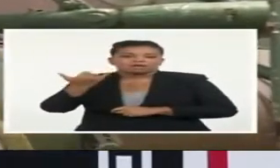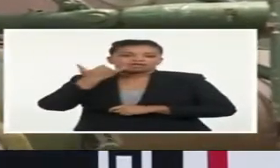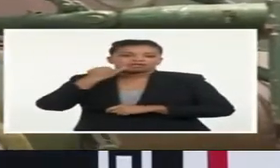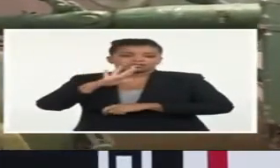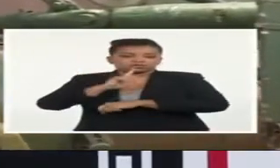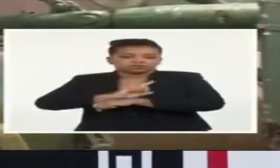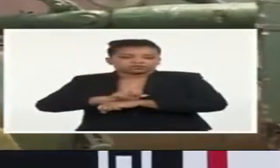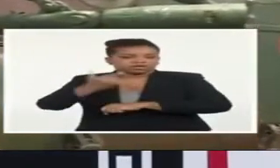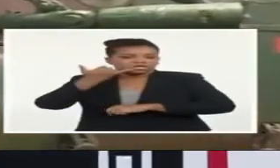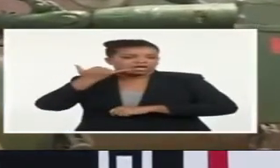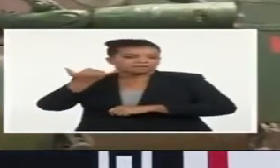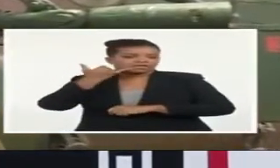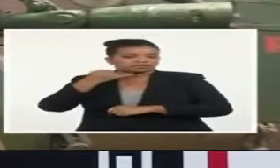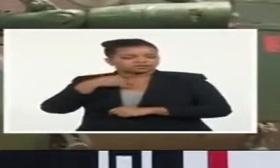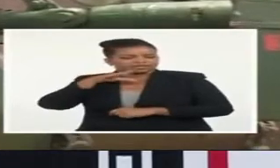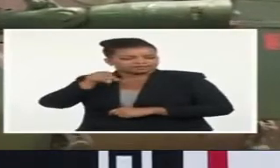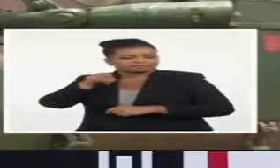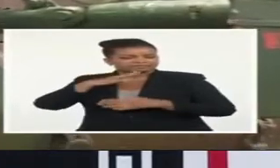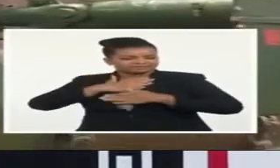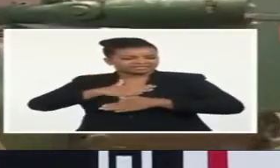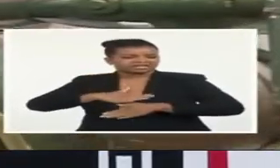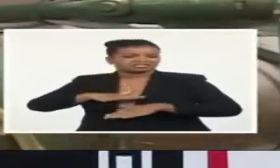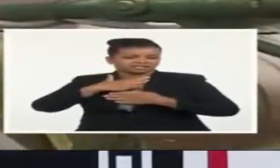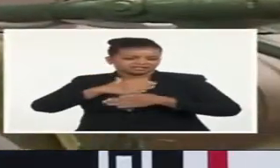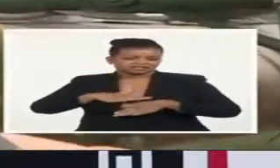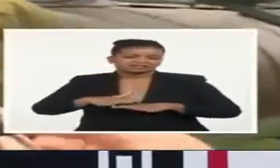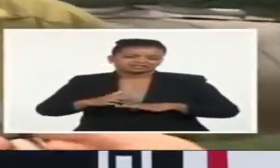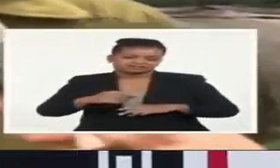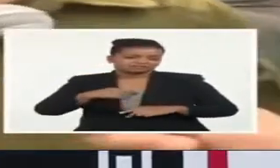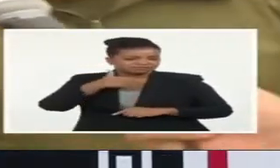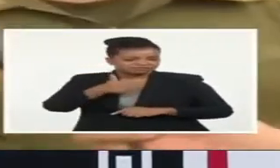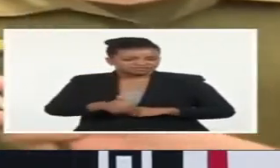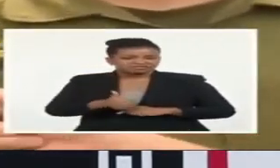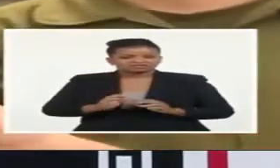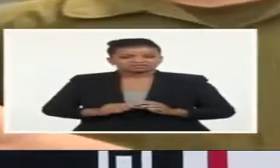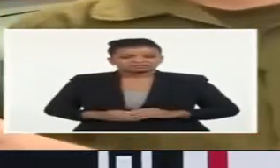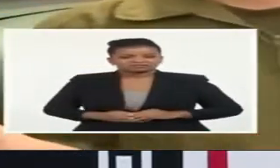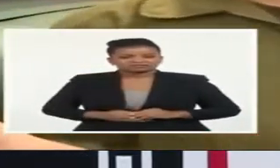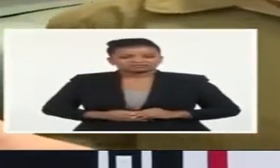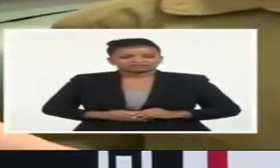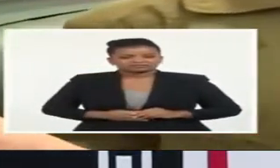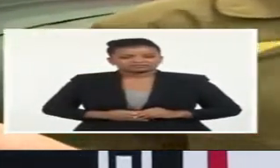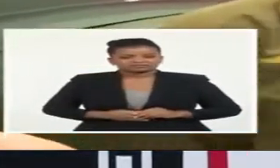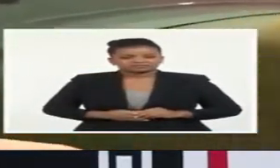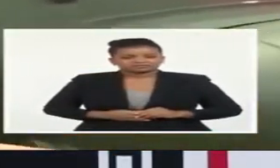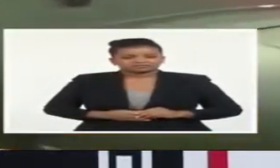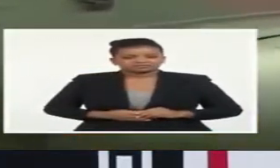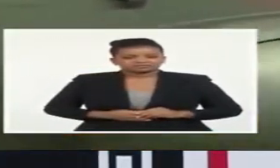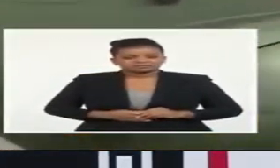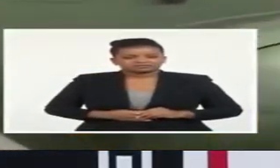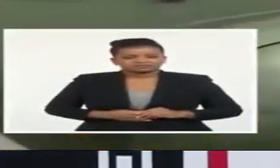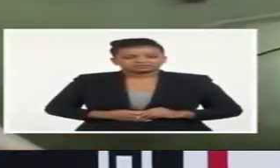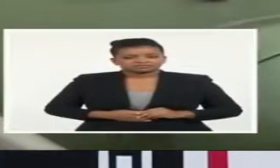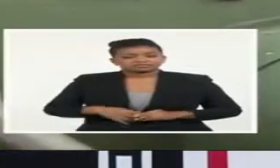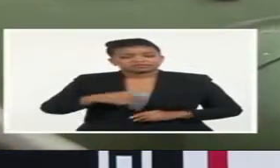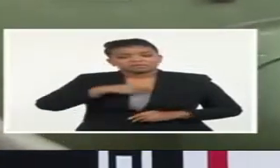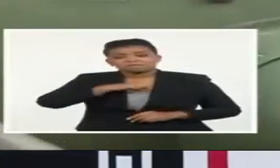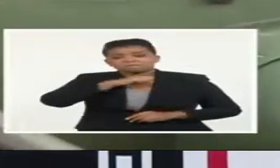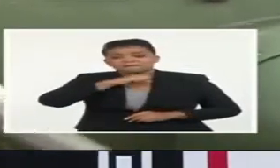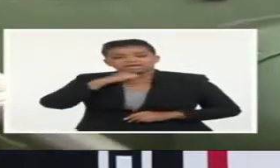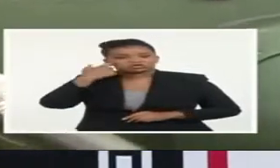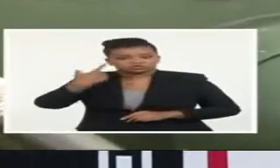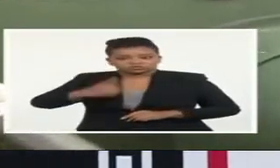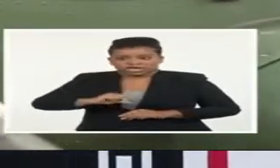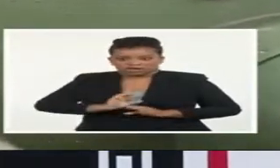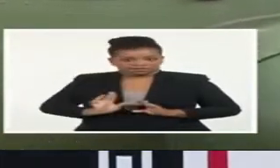Hay que ver quién, en qué se ha gastado el billete cupé. Porque cupé coge mucho